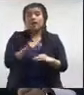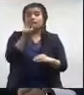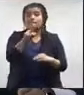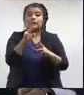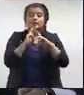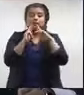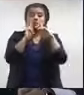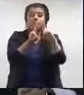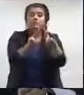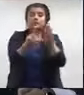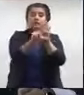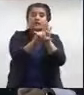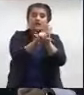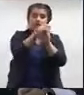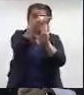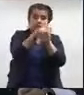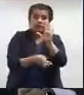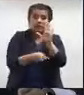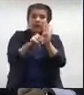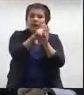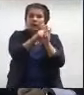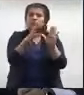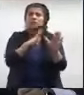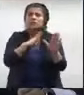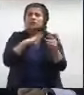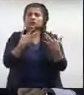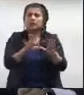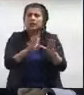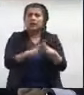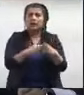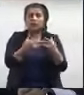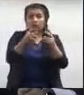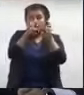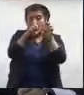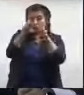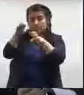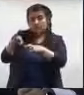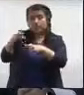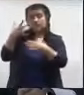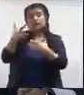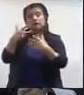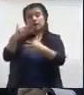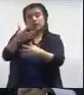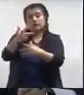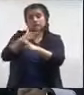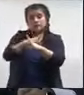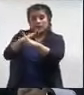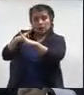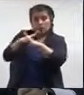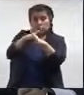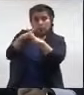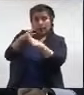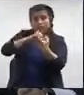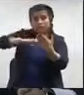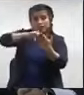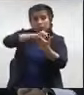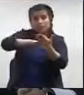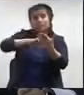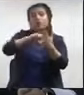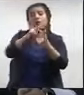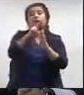legales correspondientes, se equipará con los cuerpos de seguridad del Estado. Acuerdo Gubernativo